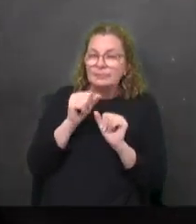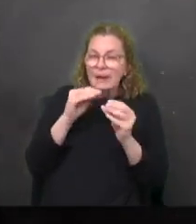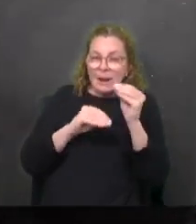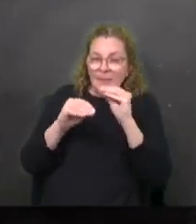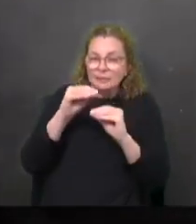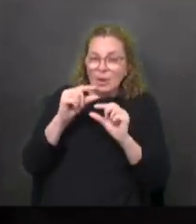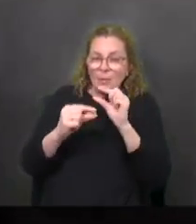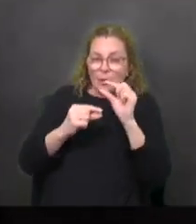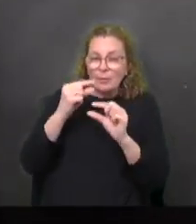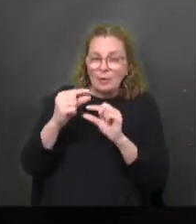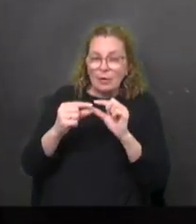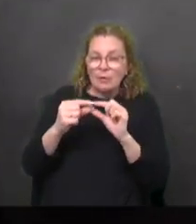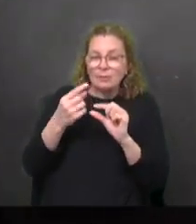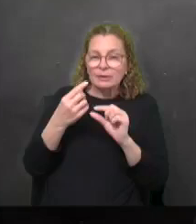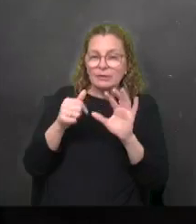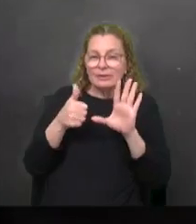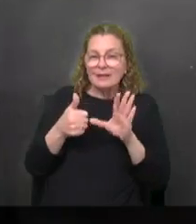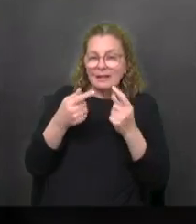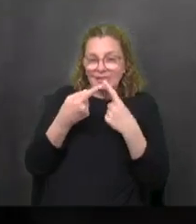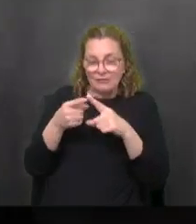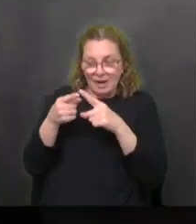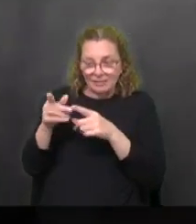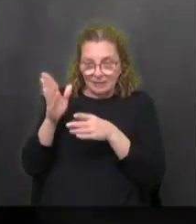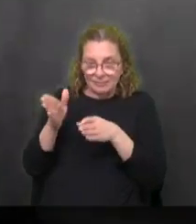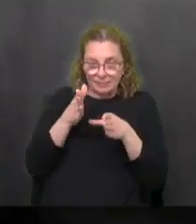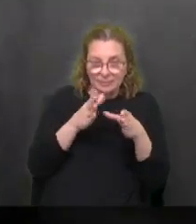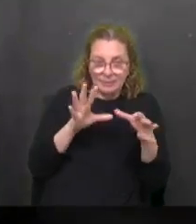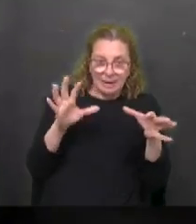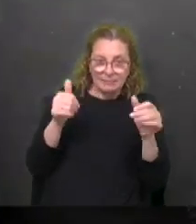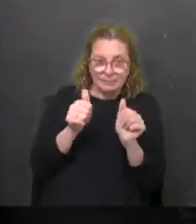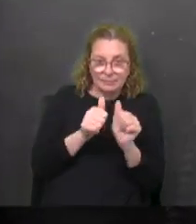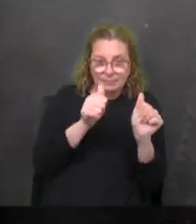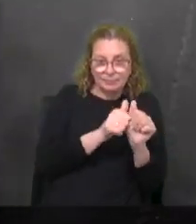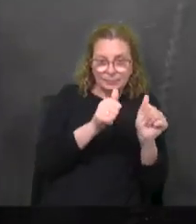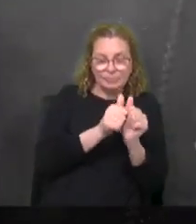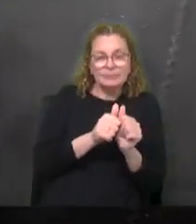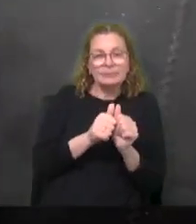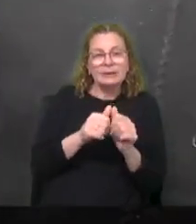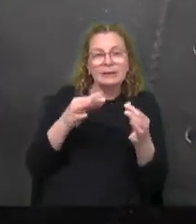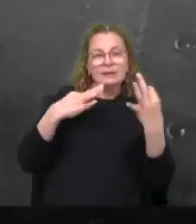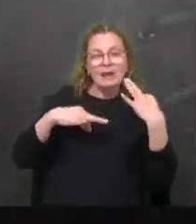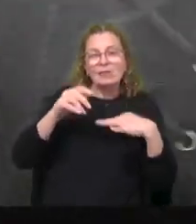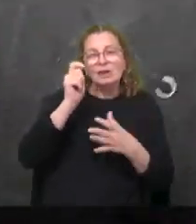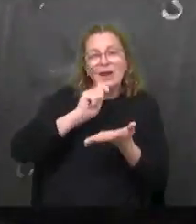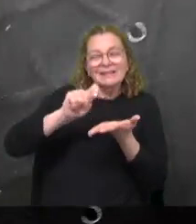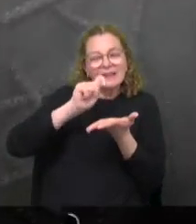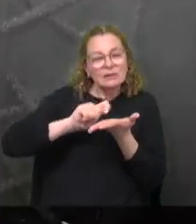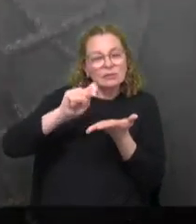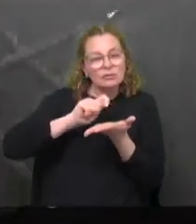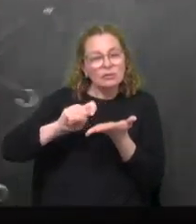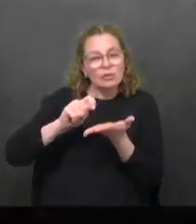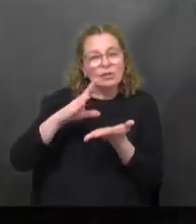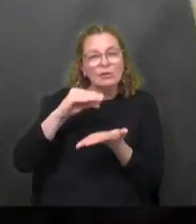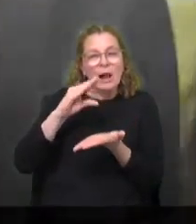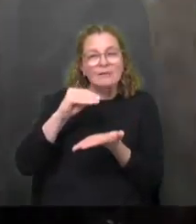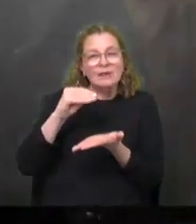de a poco la obra, pero son como 6 partes que se van uniendo en la obra. ¿Y los textos, o sea, las partes que son